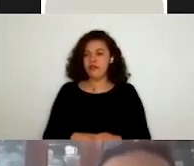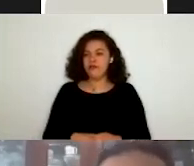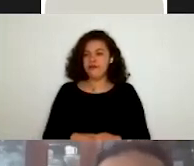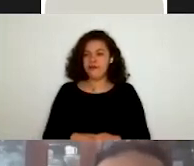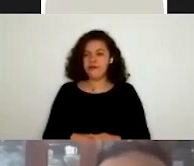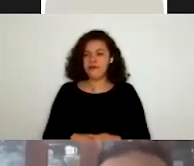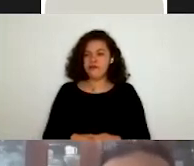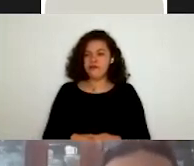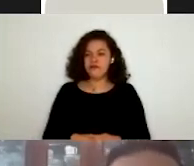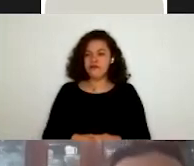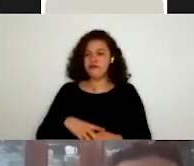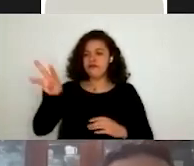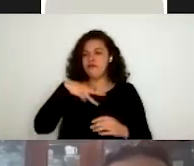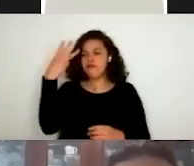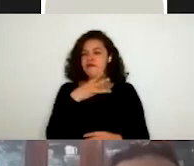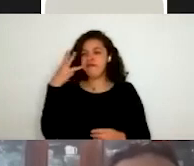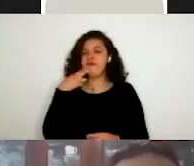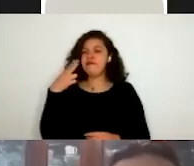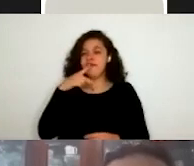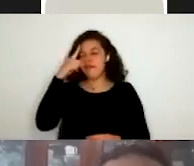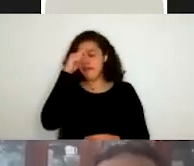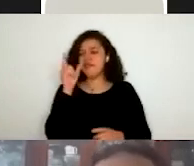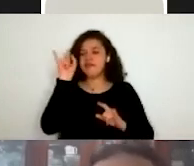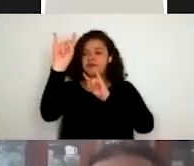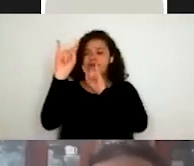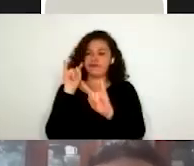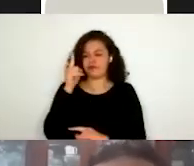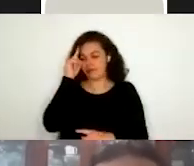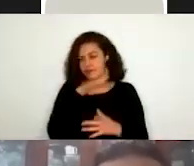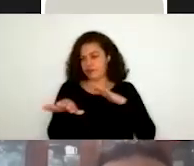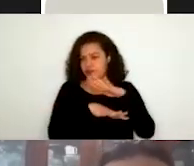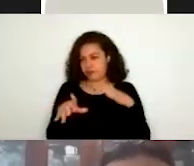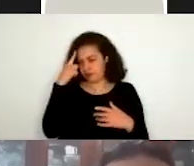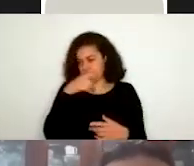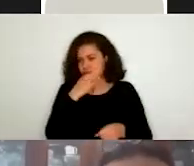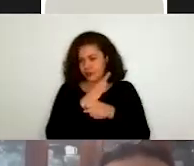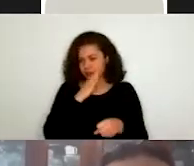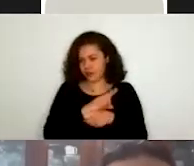Punto número 3, el campo de aplicación. Estos términos de referencia que estamos viendo ahorita